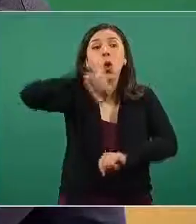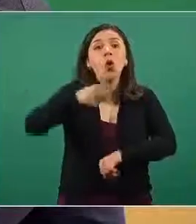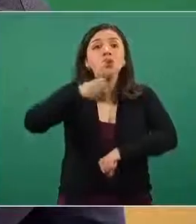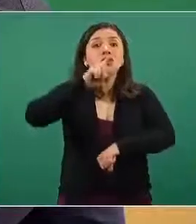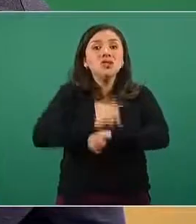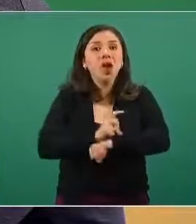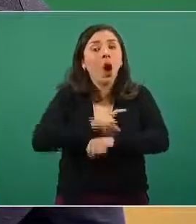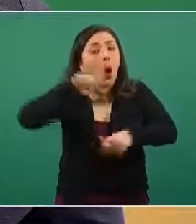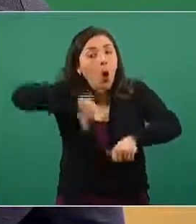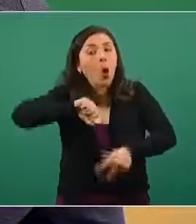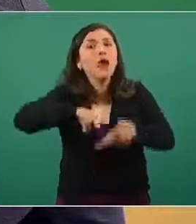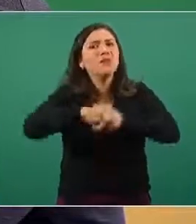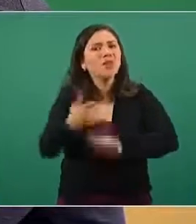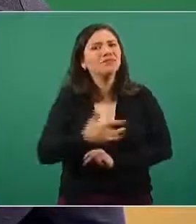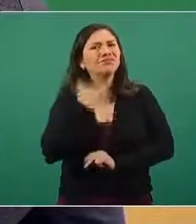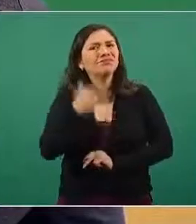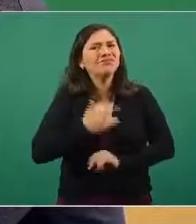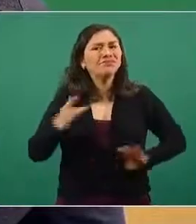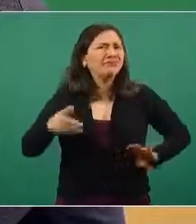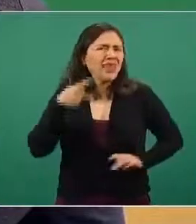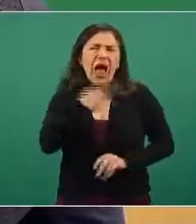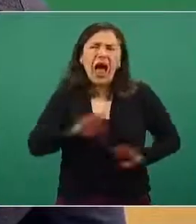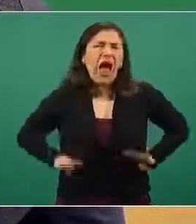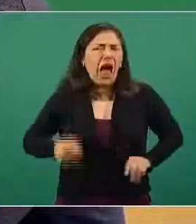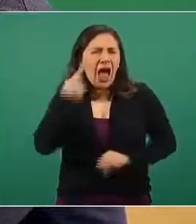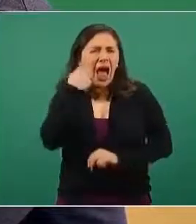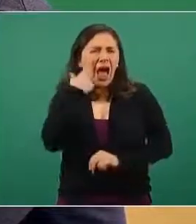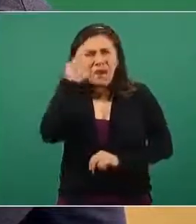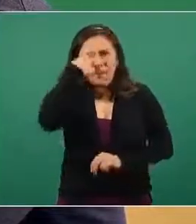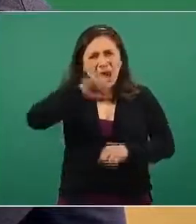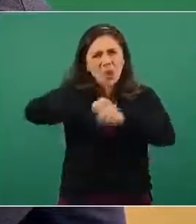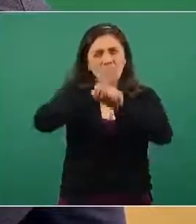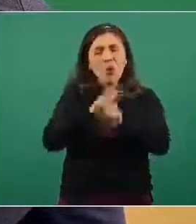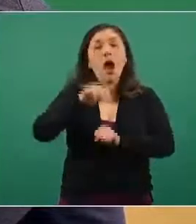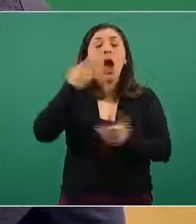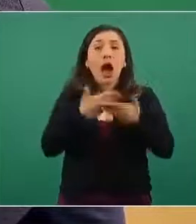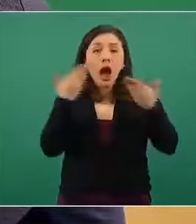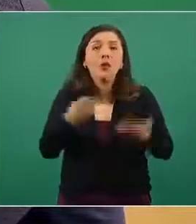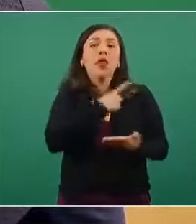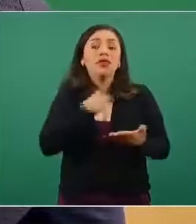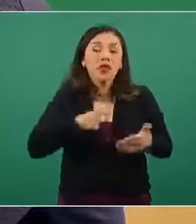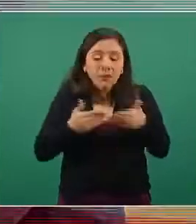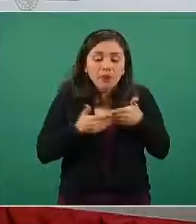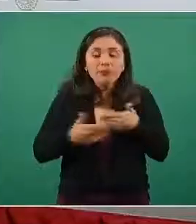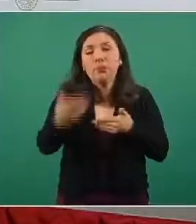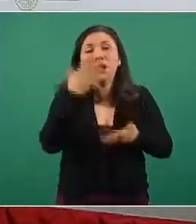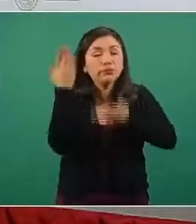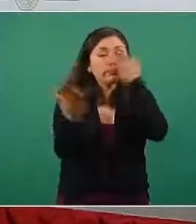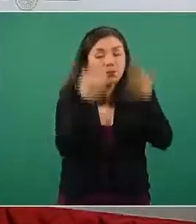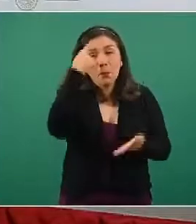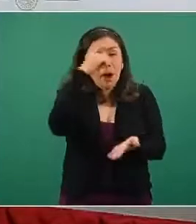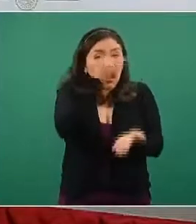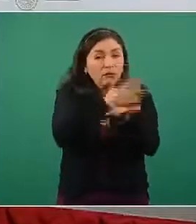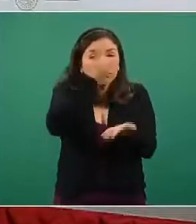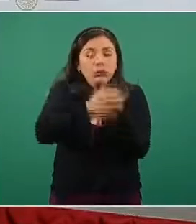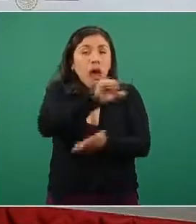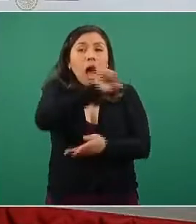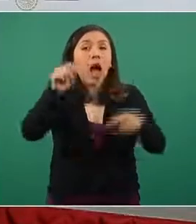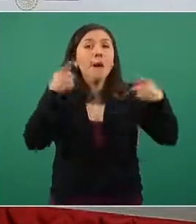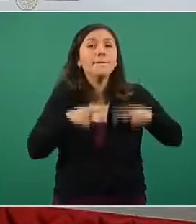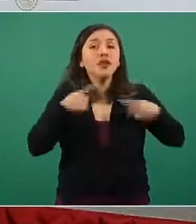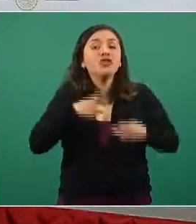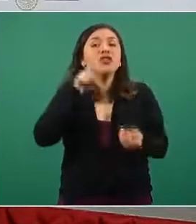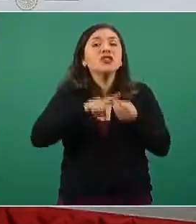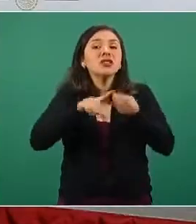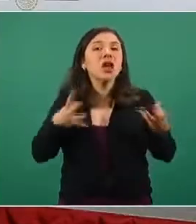los signos y los síntomas característicos de la enfermedad, se llevará a cabo este estudio para en su momento identificar a las personas, como